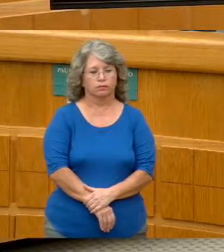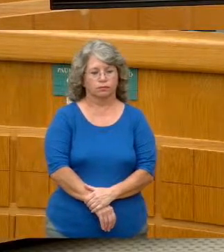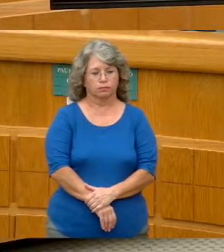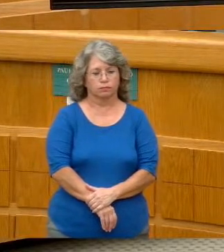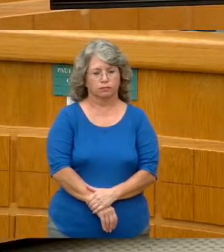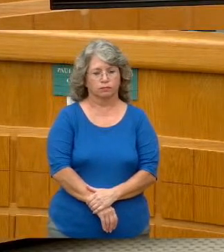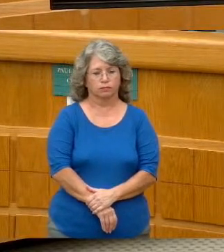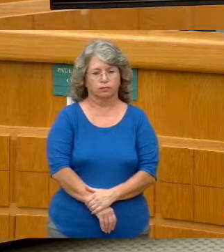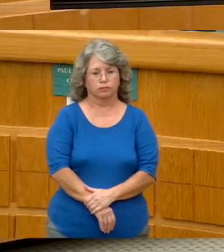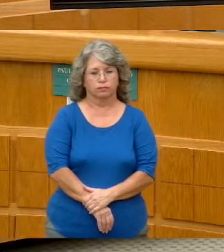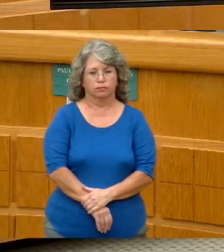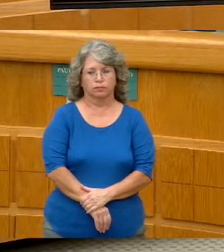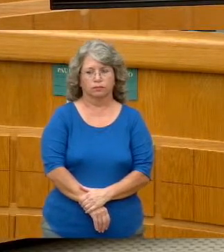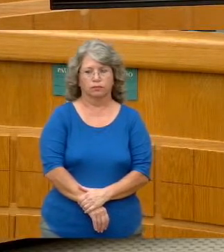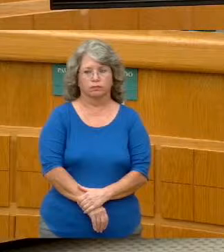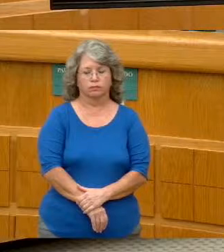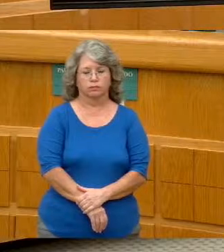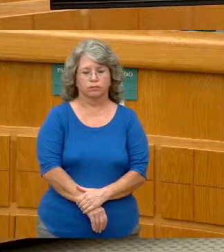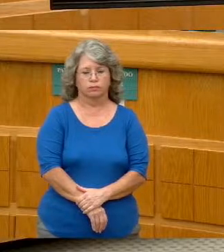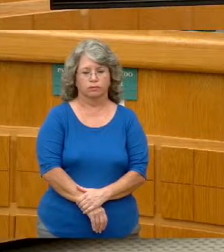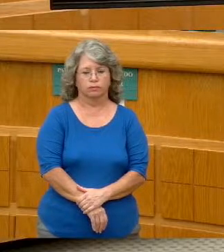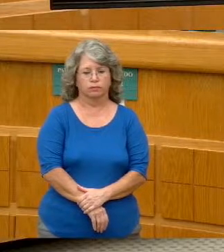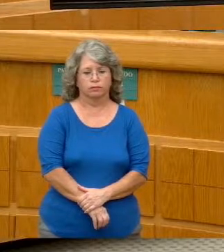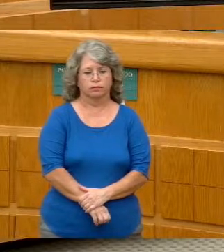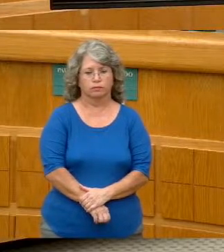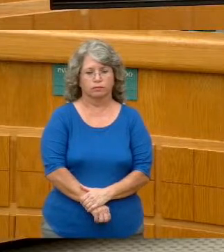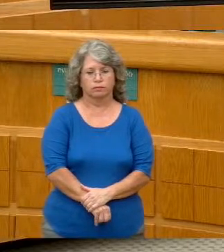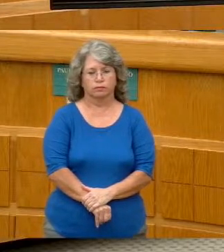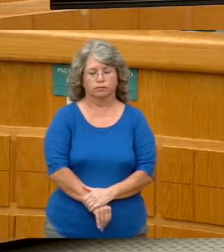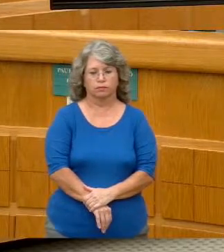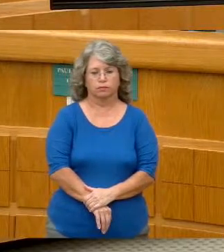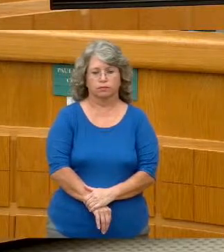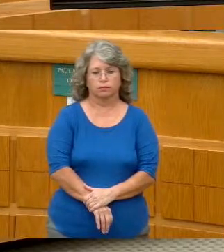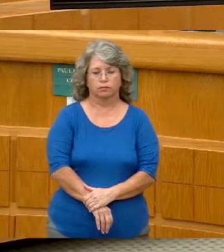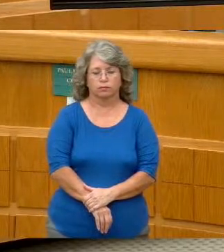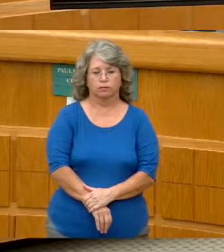continuar, por lo que se le pide no bajar la guardia.